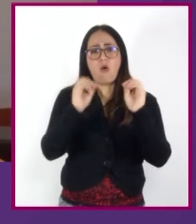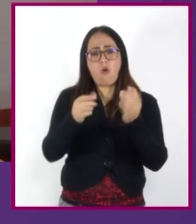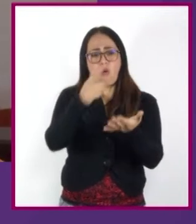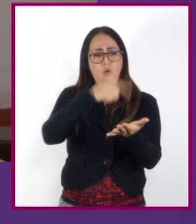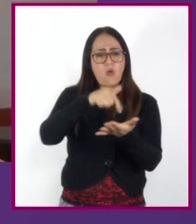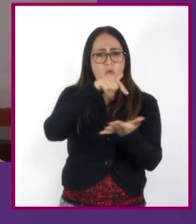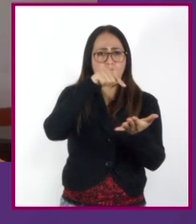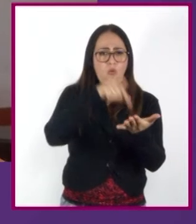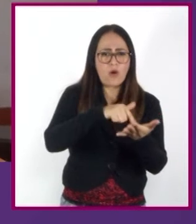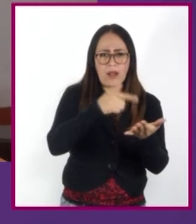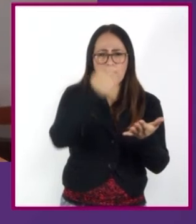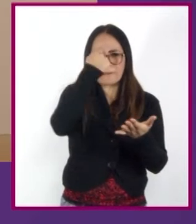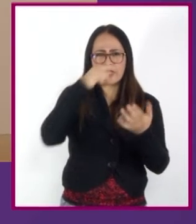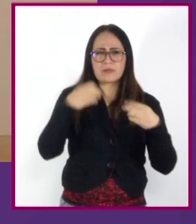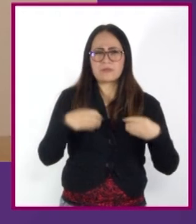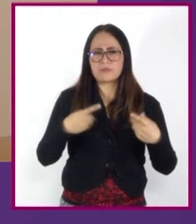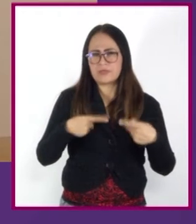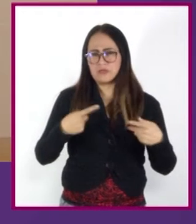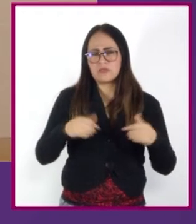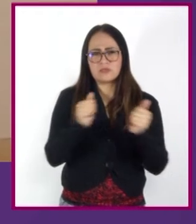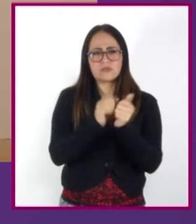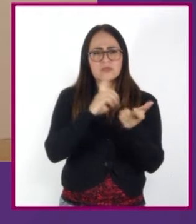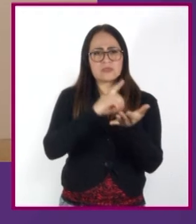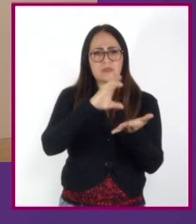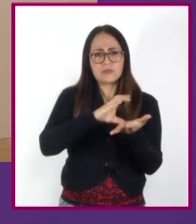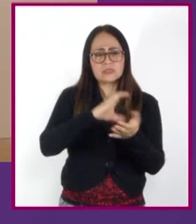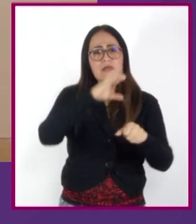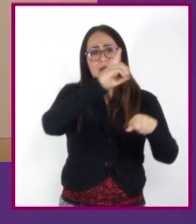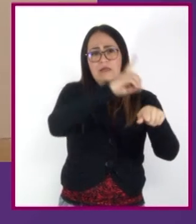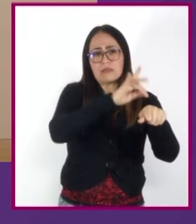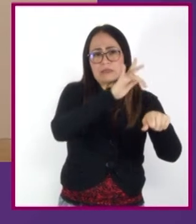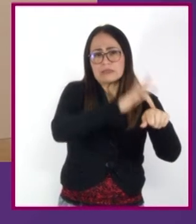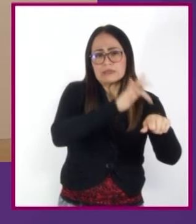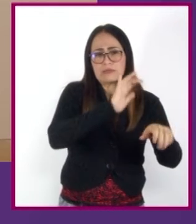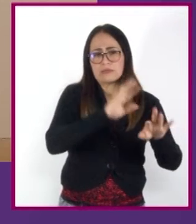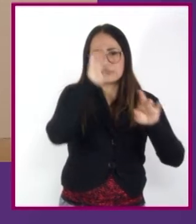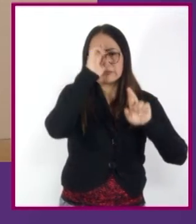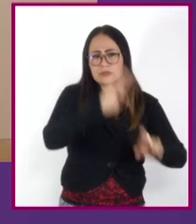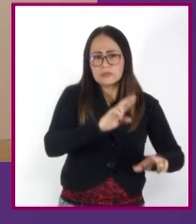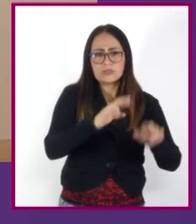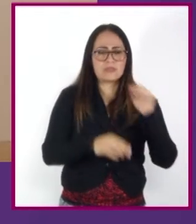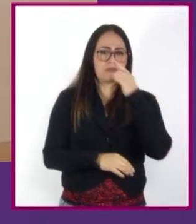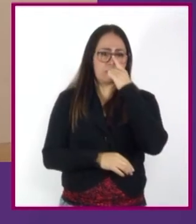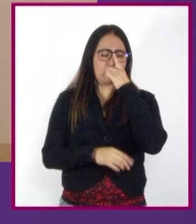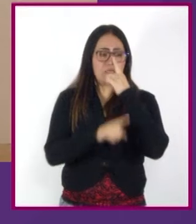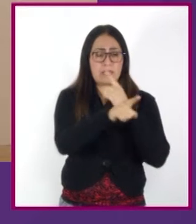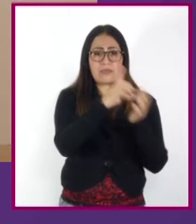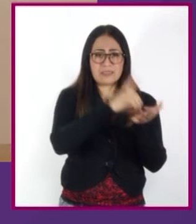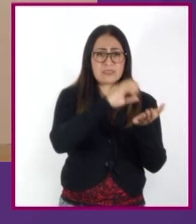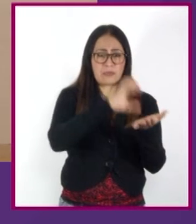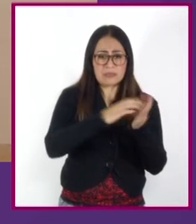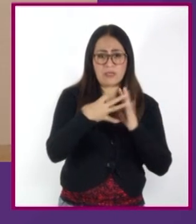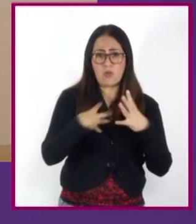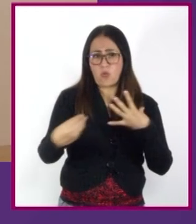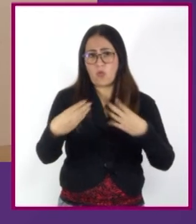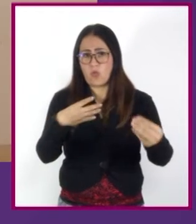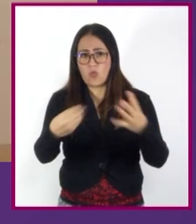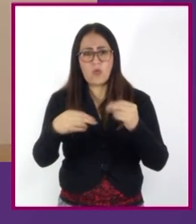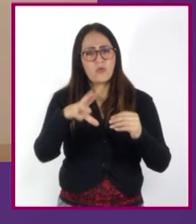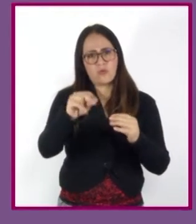las personas con discapacidad. La discapacidad no es contagiosa. La discriminación,